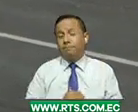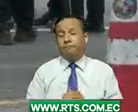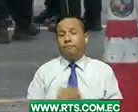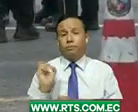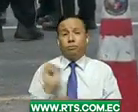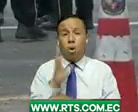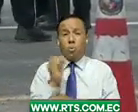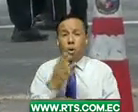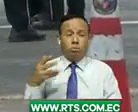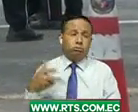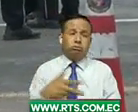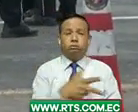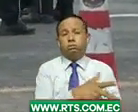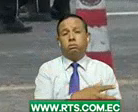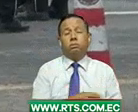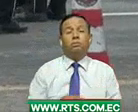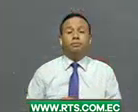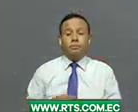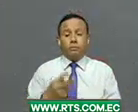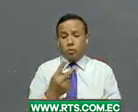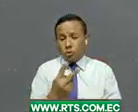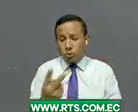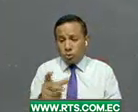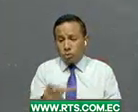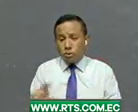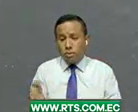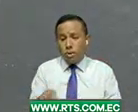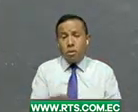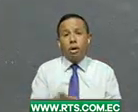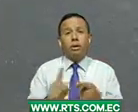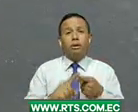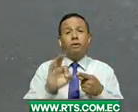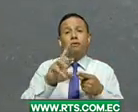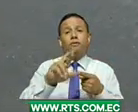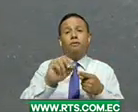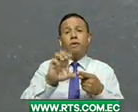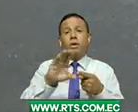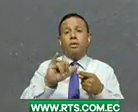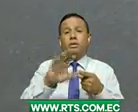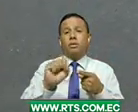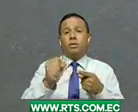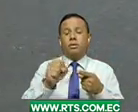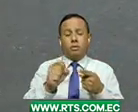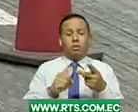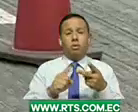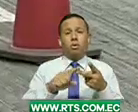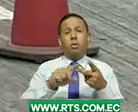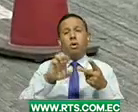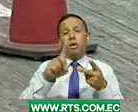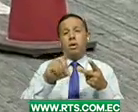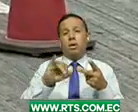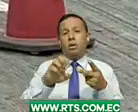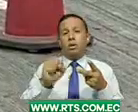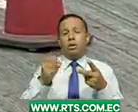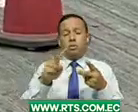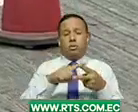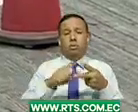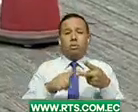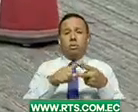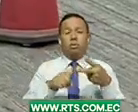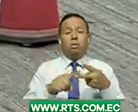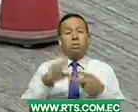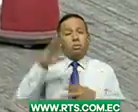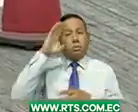llevó. Dos de las víctimas mortales fueron identificadas como Francisco Proaño y Edinson Polanco. Agentes de la OIAD realizaron